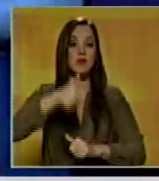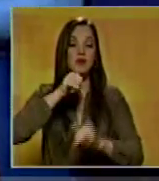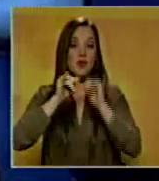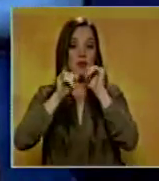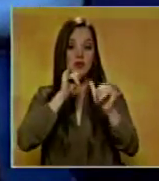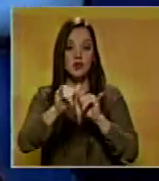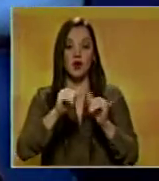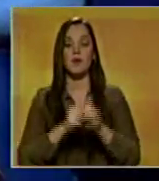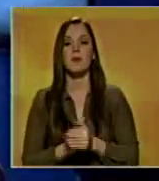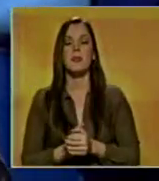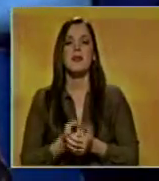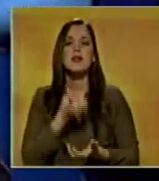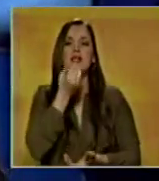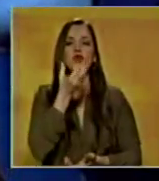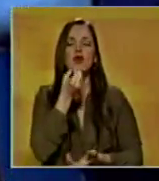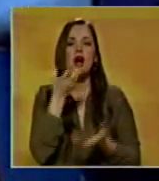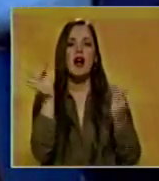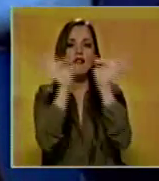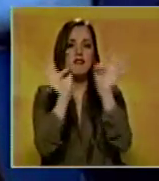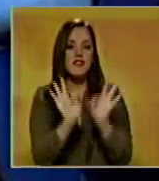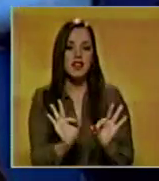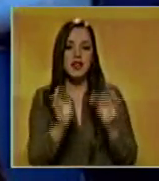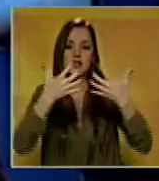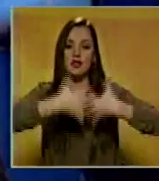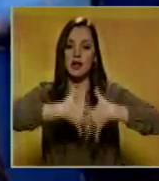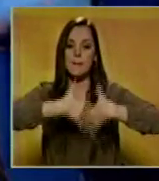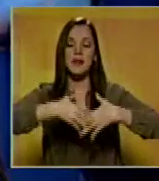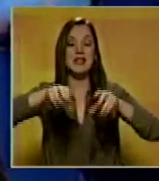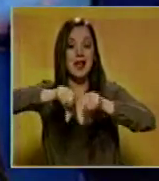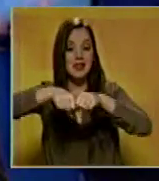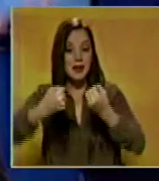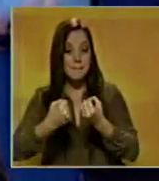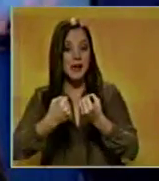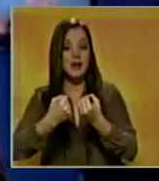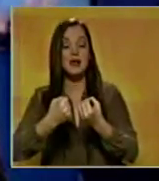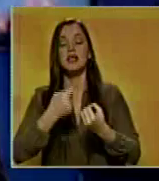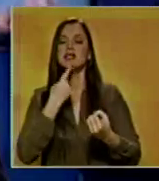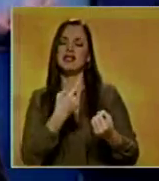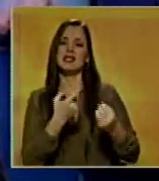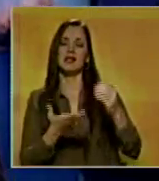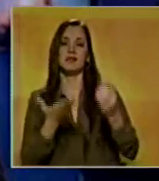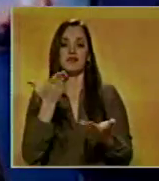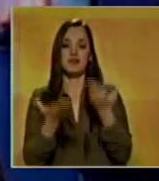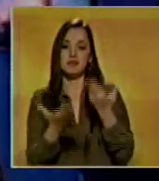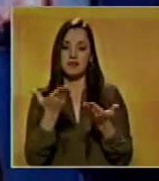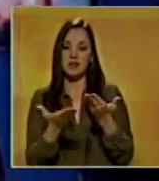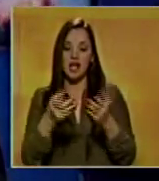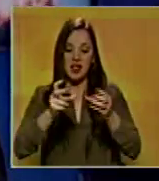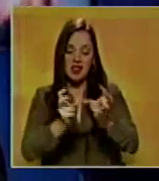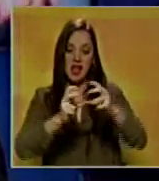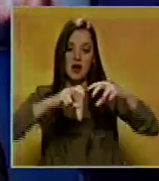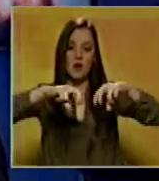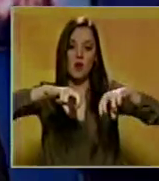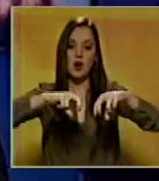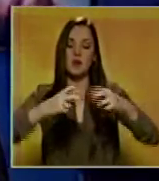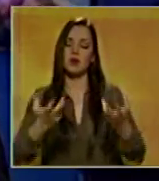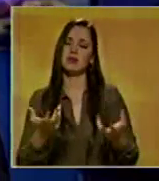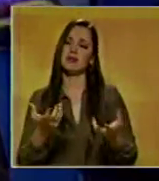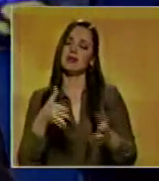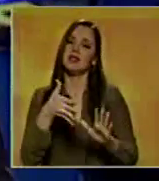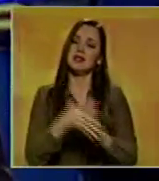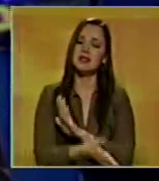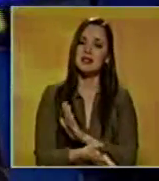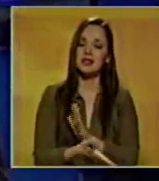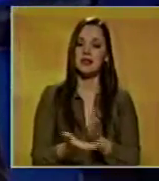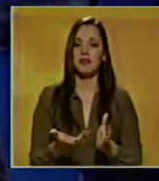Contamos que la Federación de Industriales de la Panificación califica la regulación de los precios del cartón de huevos como una medida que